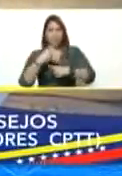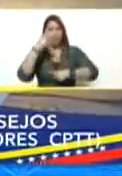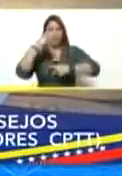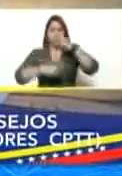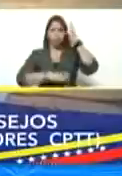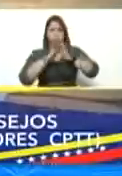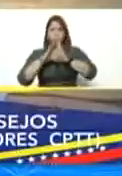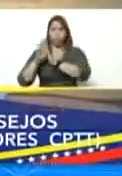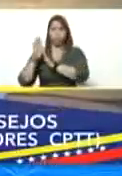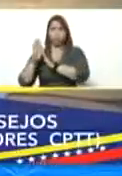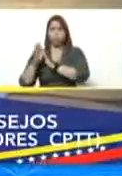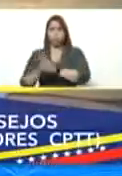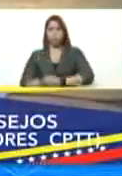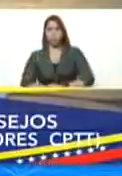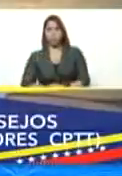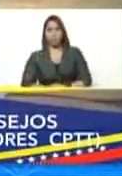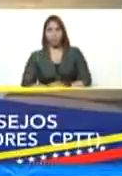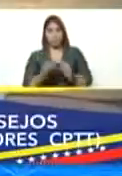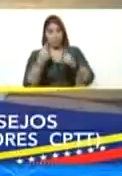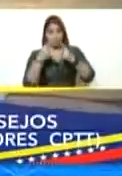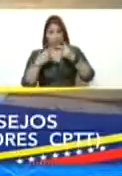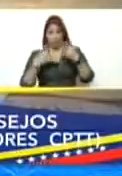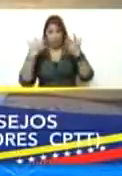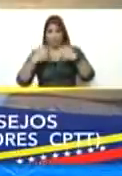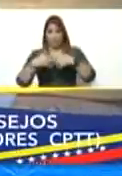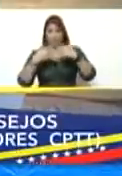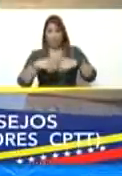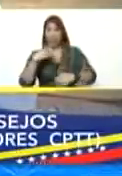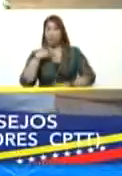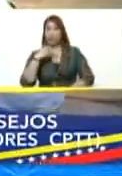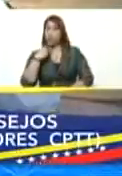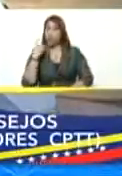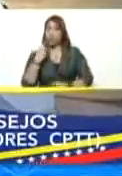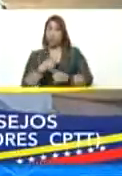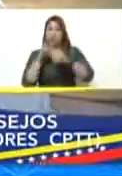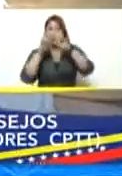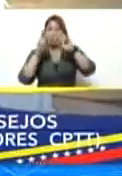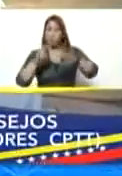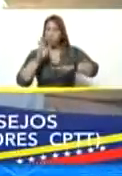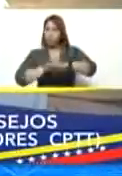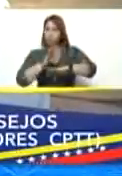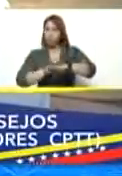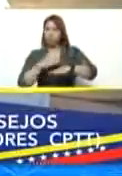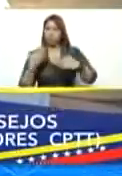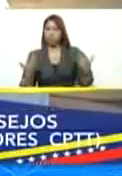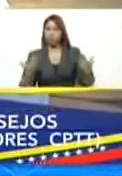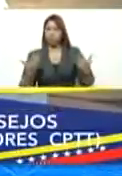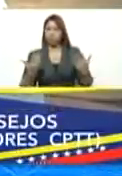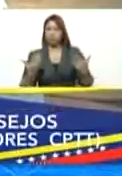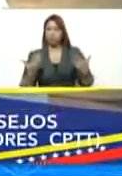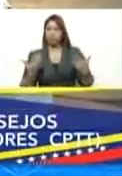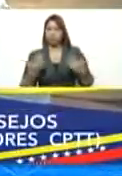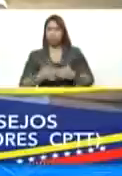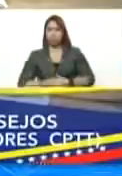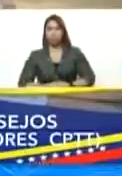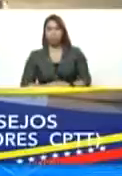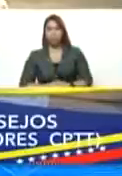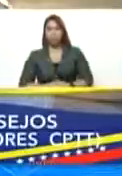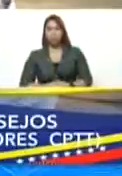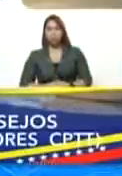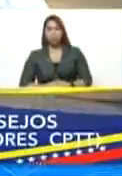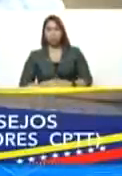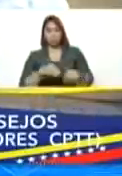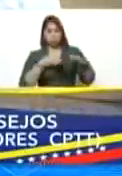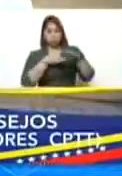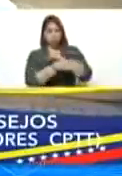productivas. Aquellas empresas que estén en rojo, tenemos que revisar por qué. Ah, por acceso a la